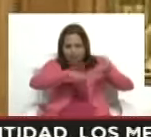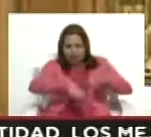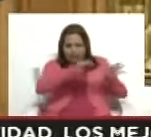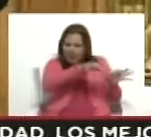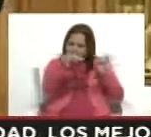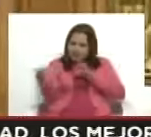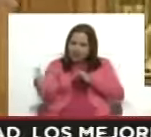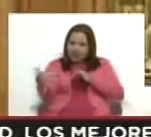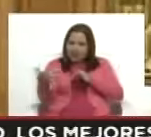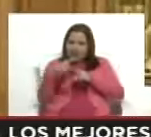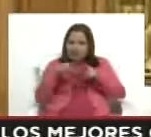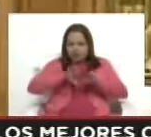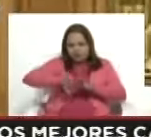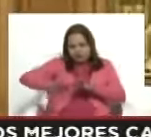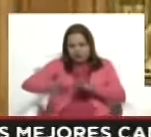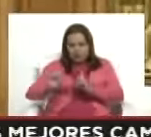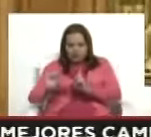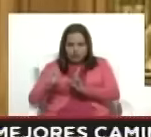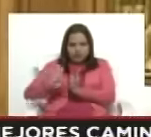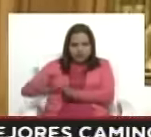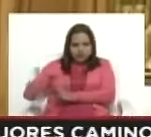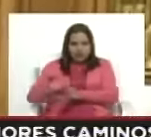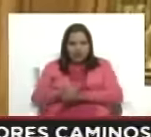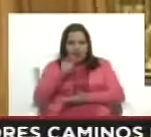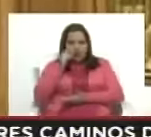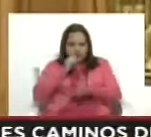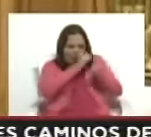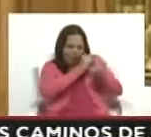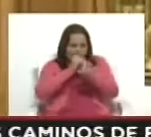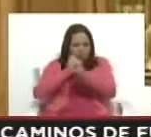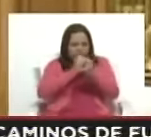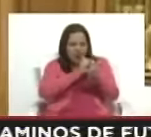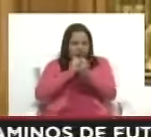Las mantas, pero las dejaron al lado, pues. Y el tipo grabando ahí.